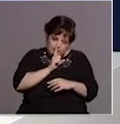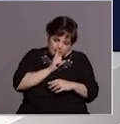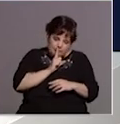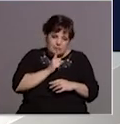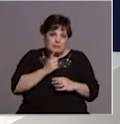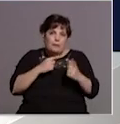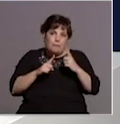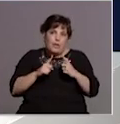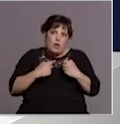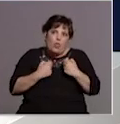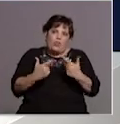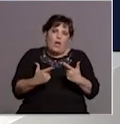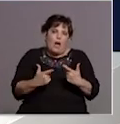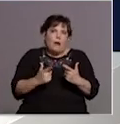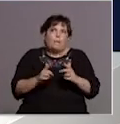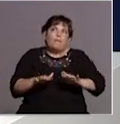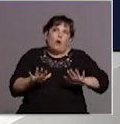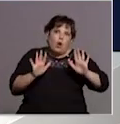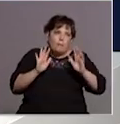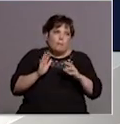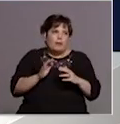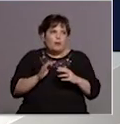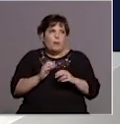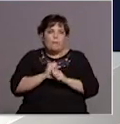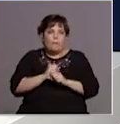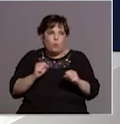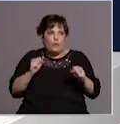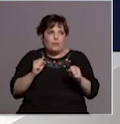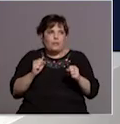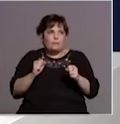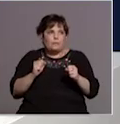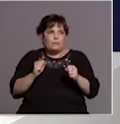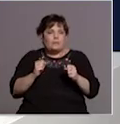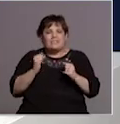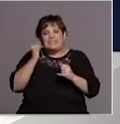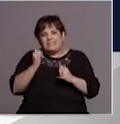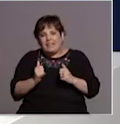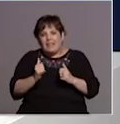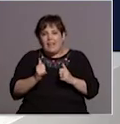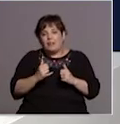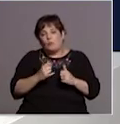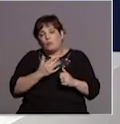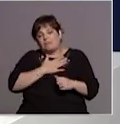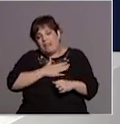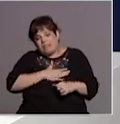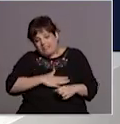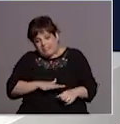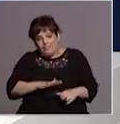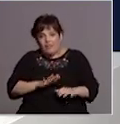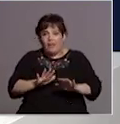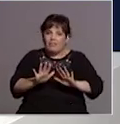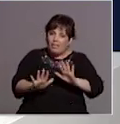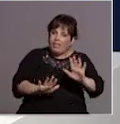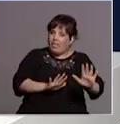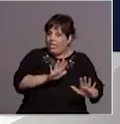bueno por lo menos garantizaría que podría tener cierta tranquilidad reinar cierta